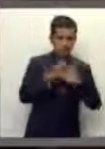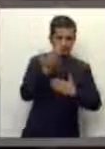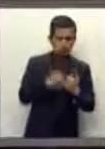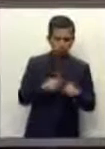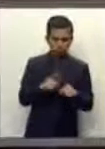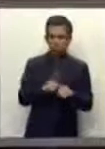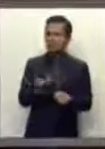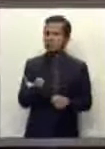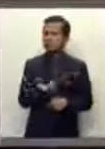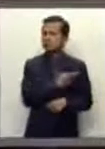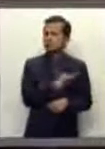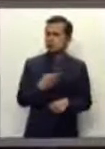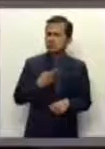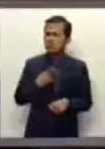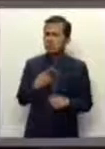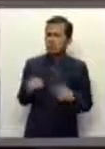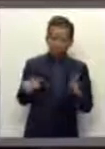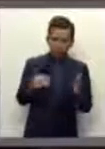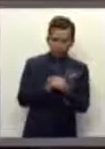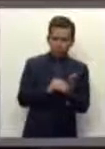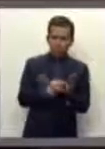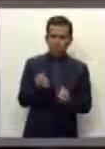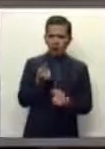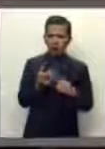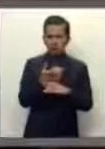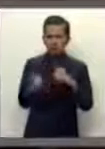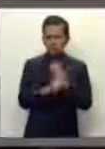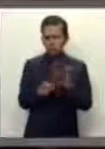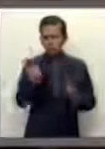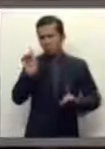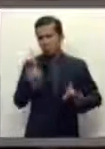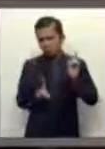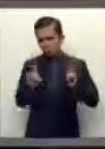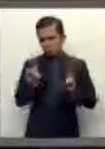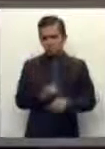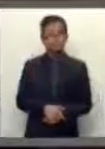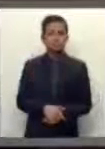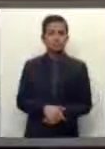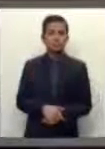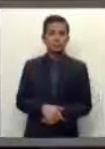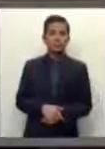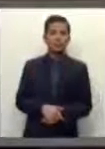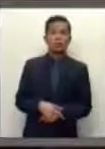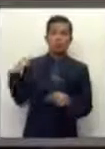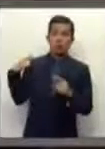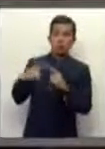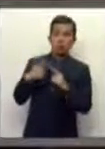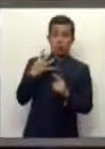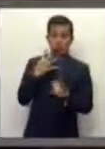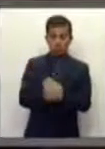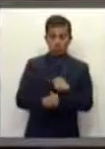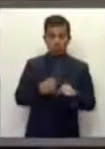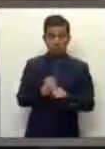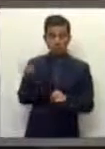prudente plantear algunos cuestionamientos. En 4 años de gobierno se aprecia